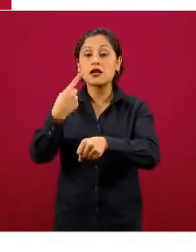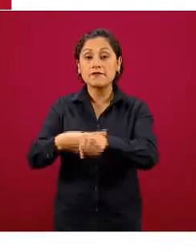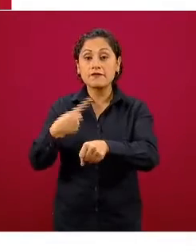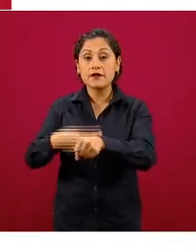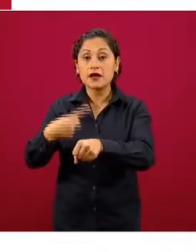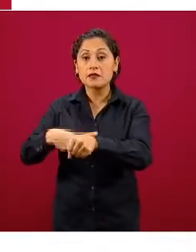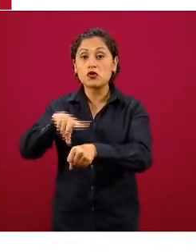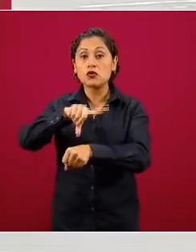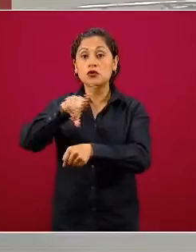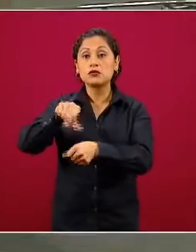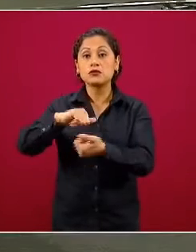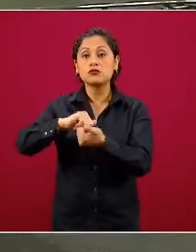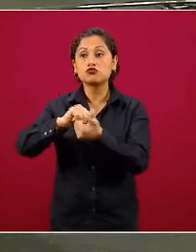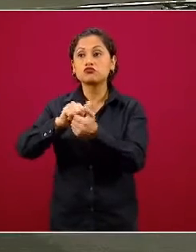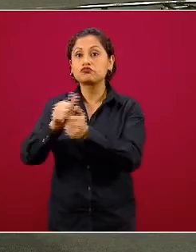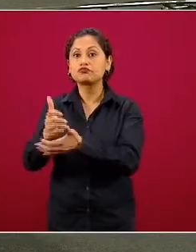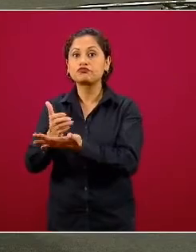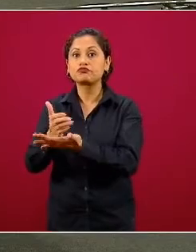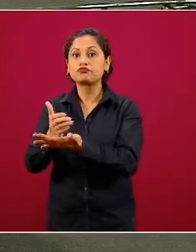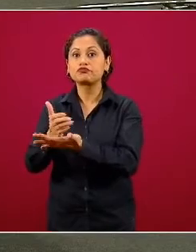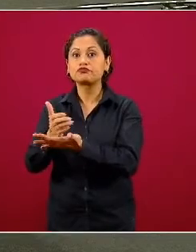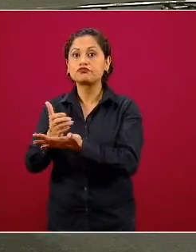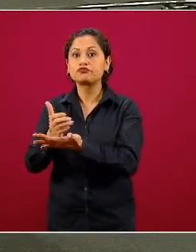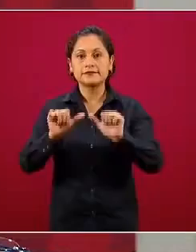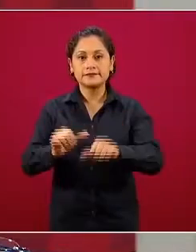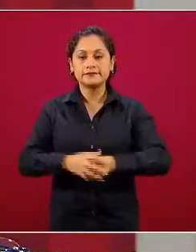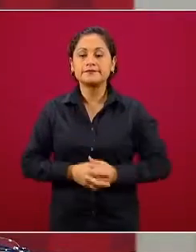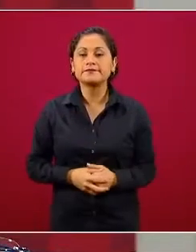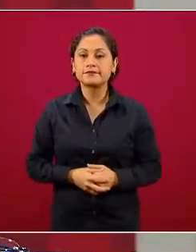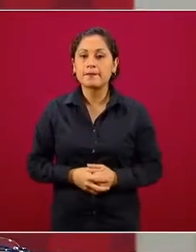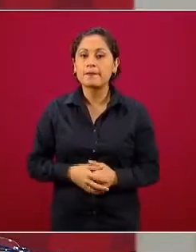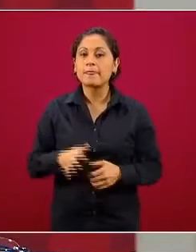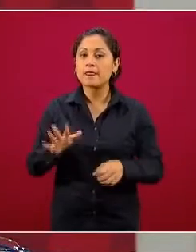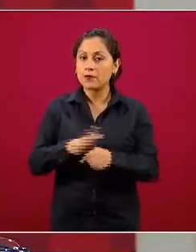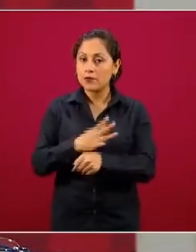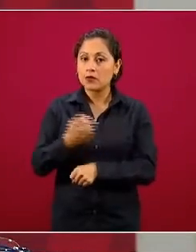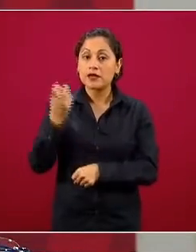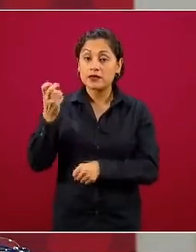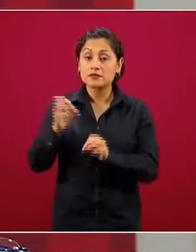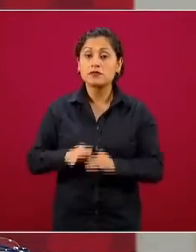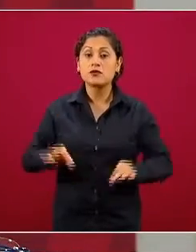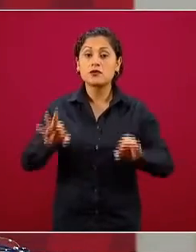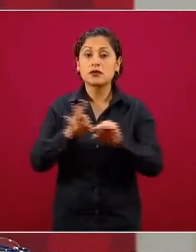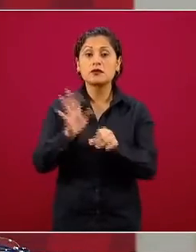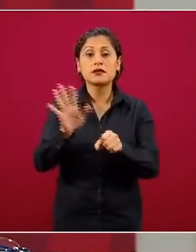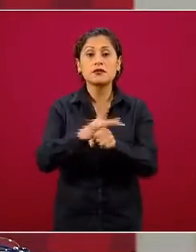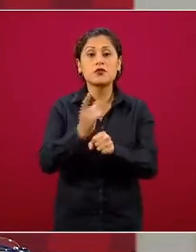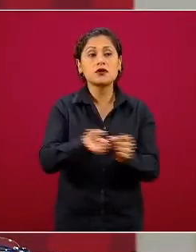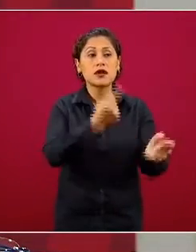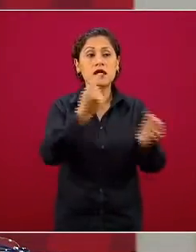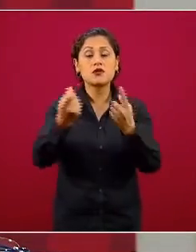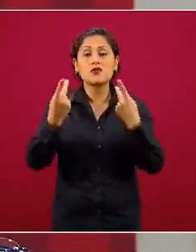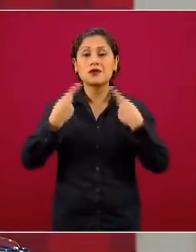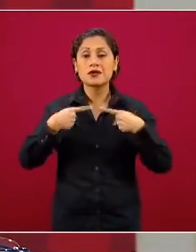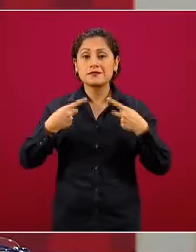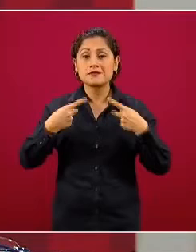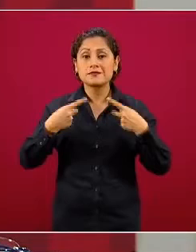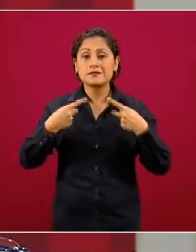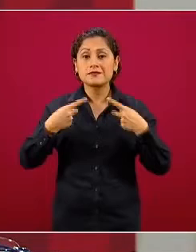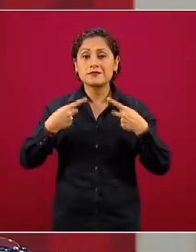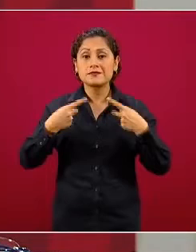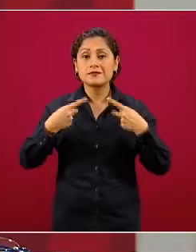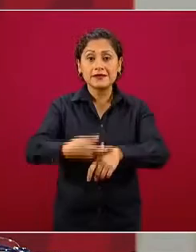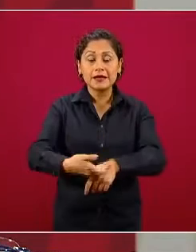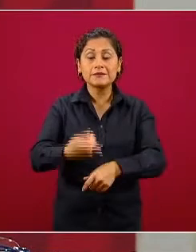esta trágica situación que viven muchas familias, familiares que han fallecido o familiares que se encuentran